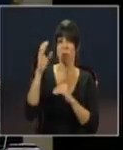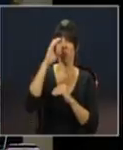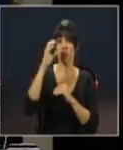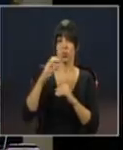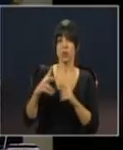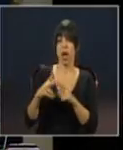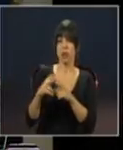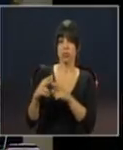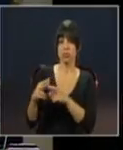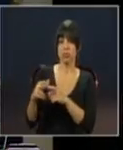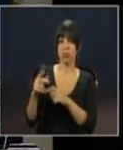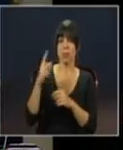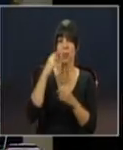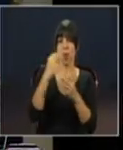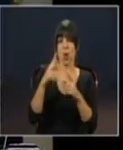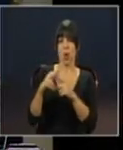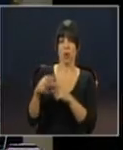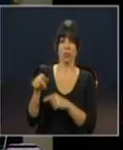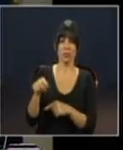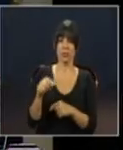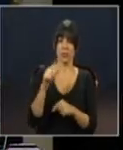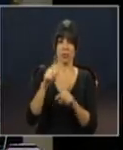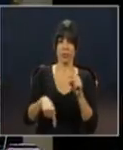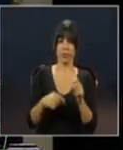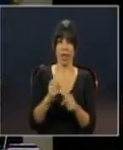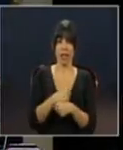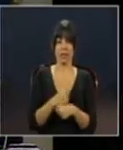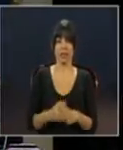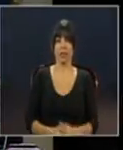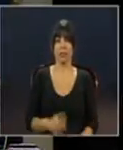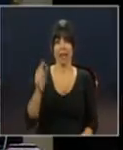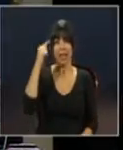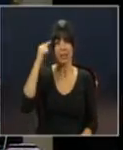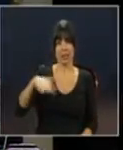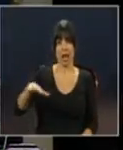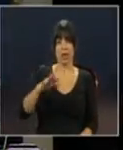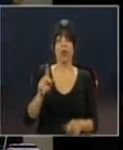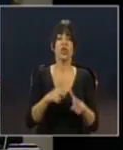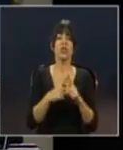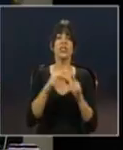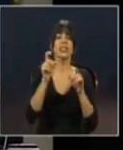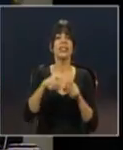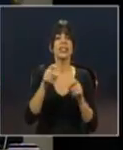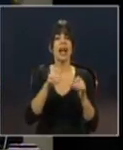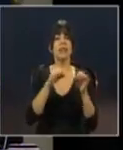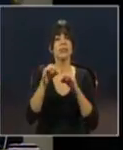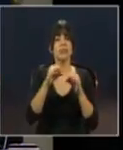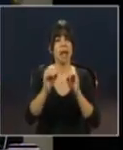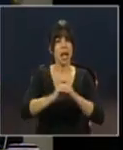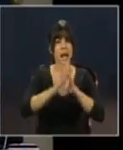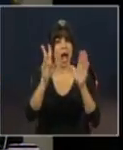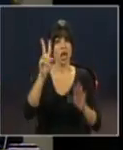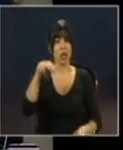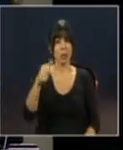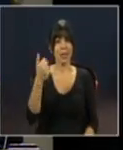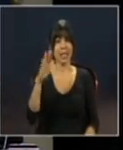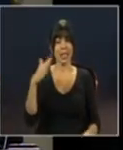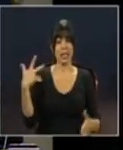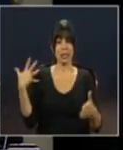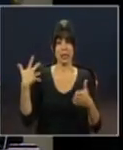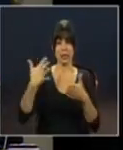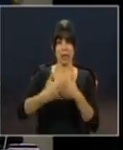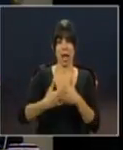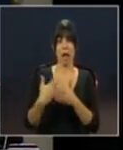planilla del Estado en forma masiva. Es necesario decirlo claramente. El 2015 cerró con la